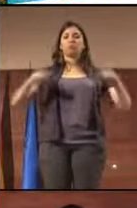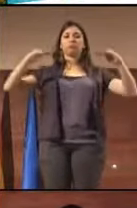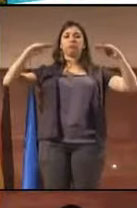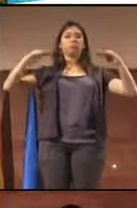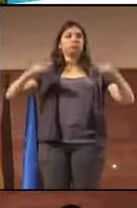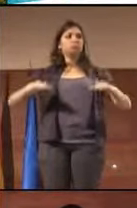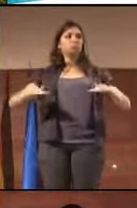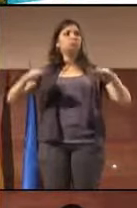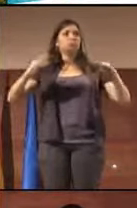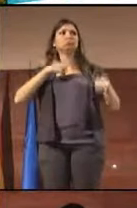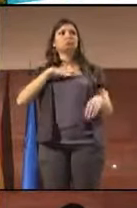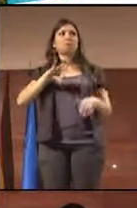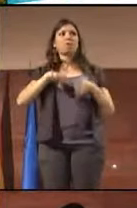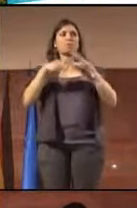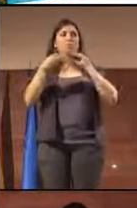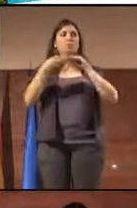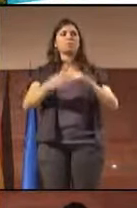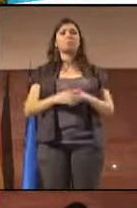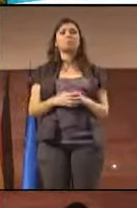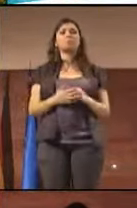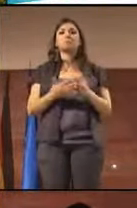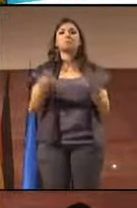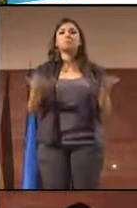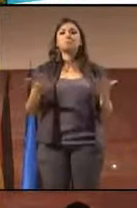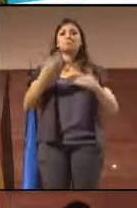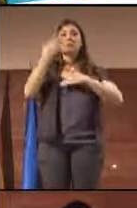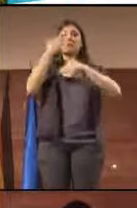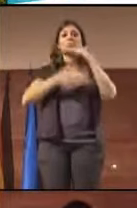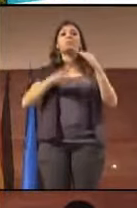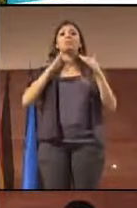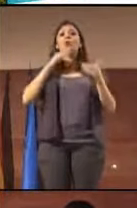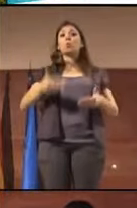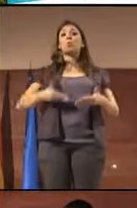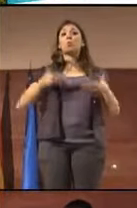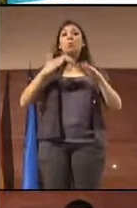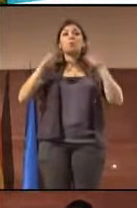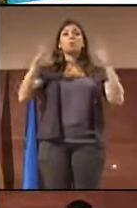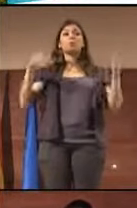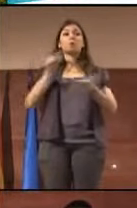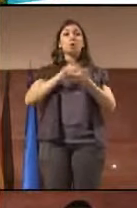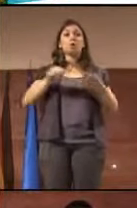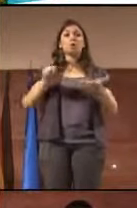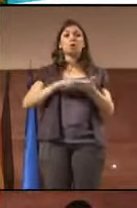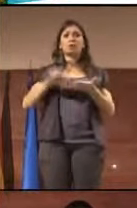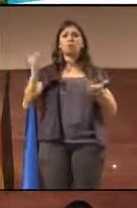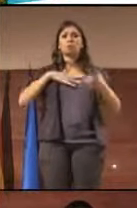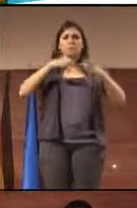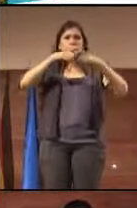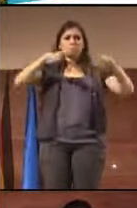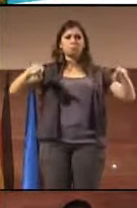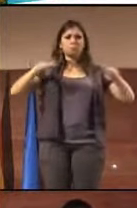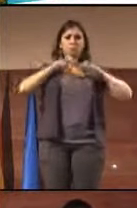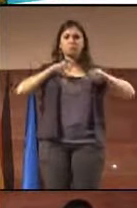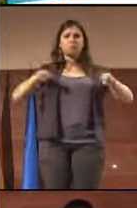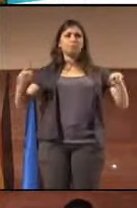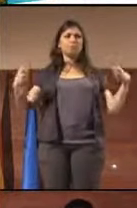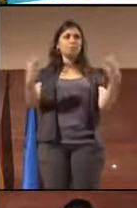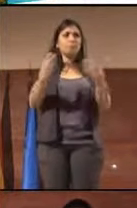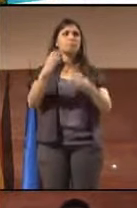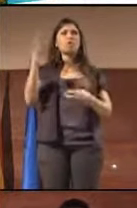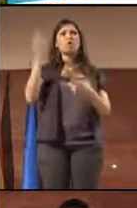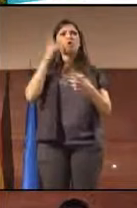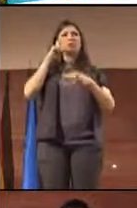te permite jugar con esto. Es decir, no nos limitamos a la mesa de oficina, no, si necesito un banco de trabajo, si necesito una